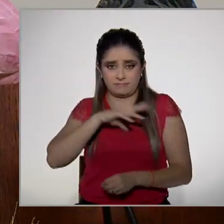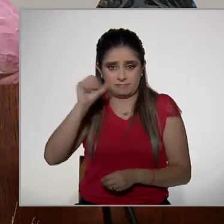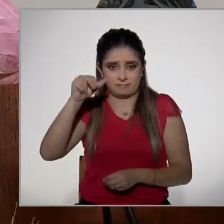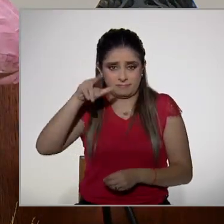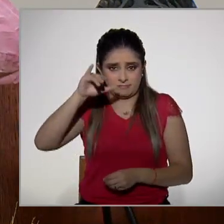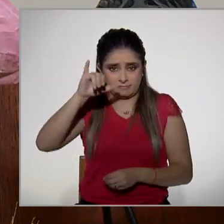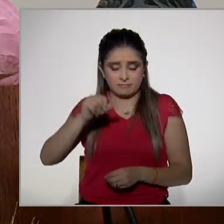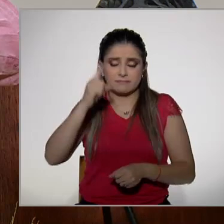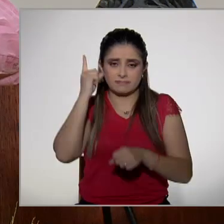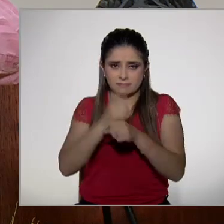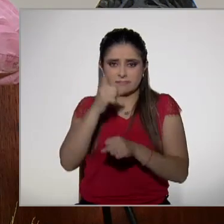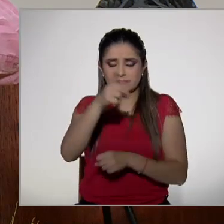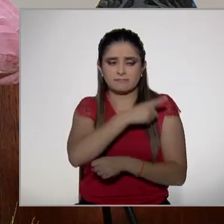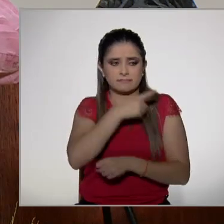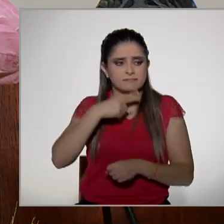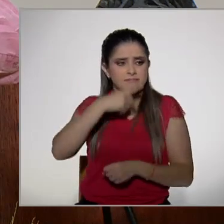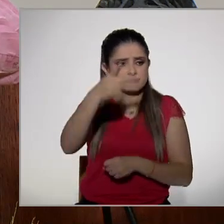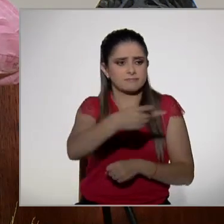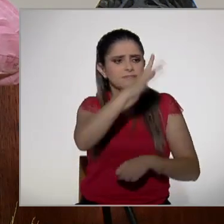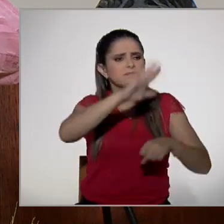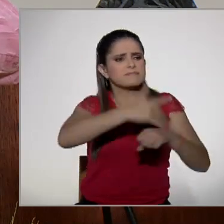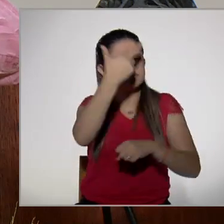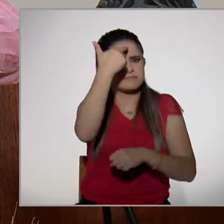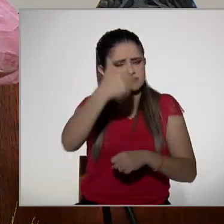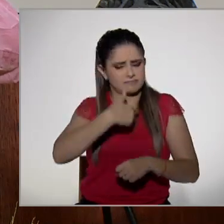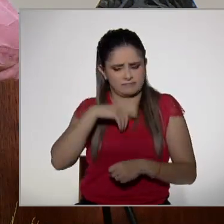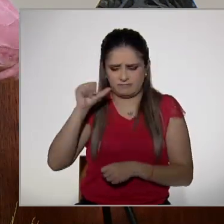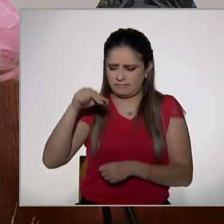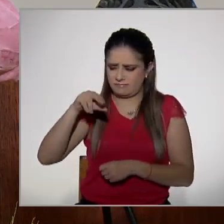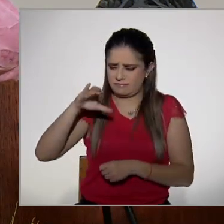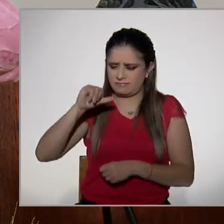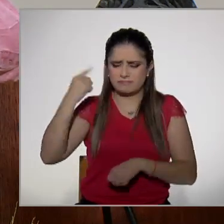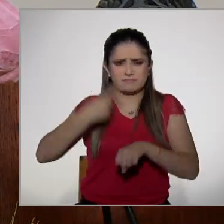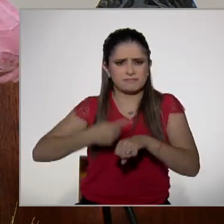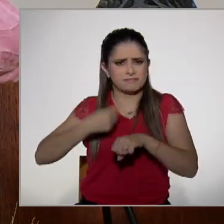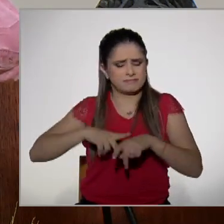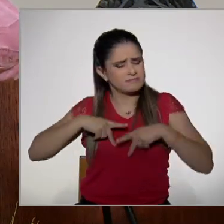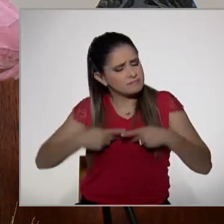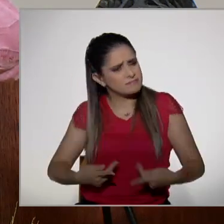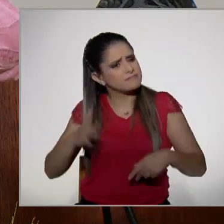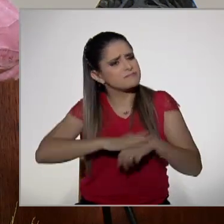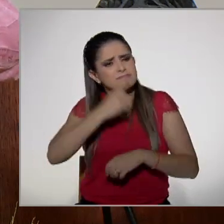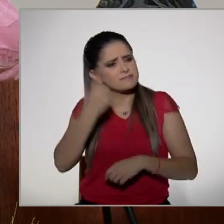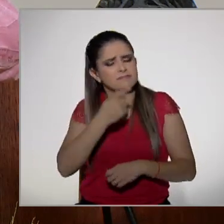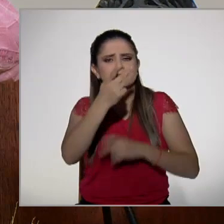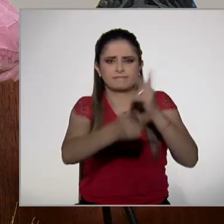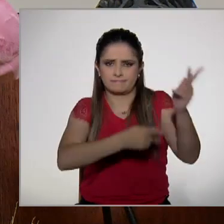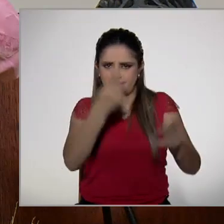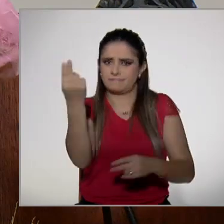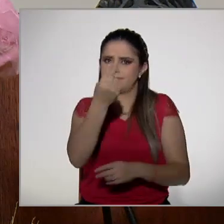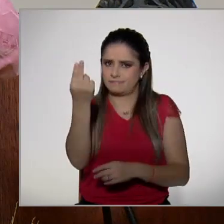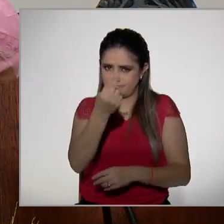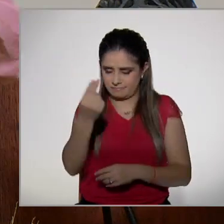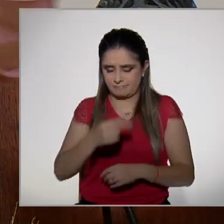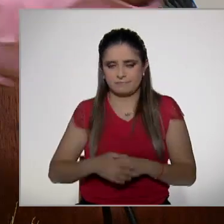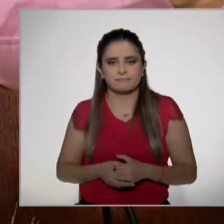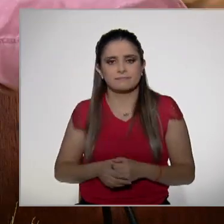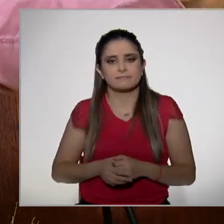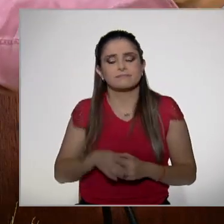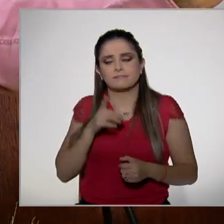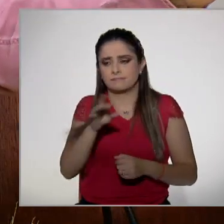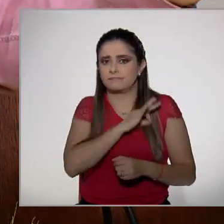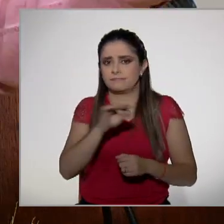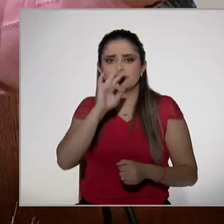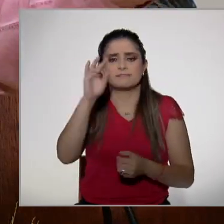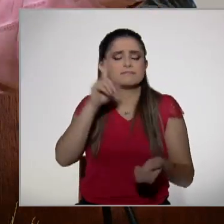importante es que busquen cuál es la causa de tu anemia pero vamos a ver cuáles son los signos y síntomas de la anemia porque como ya dijeron pueden ser